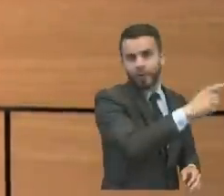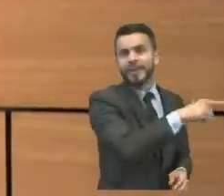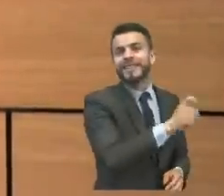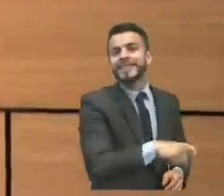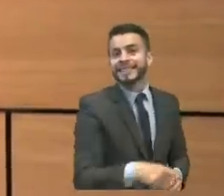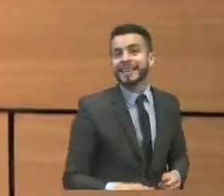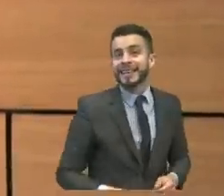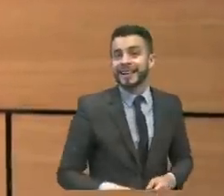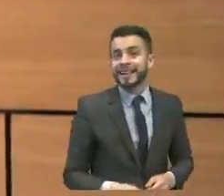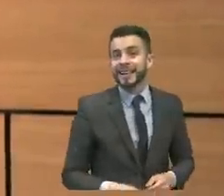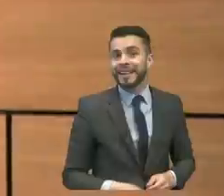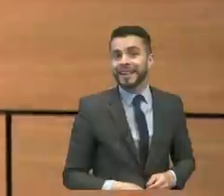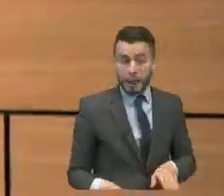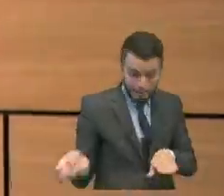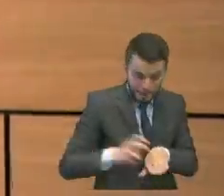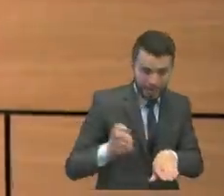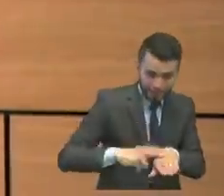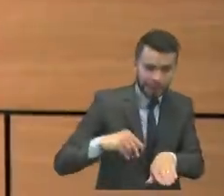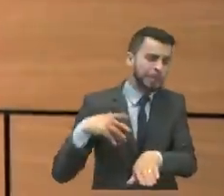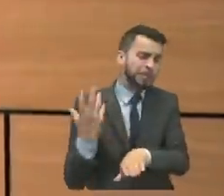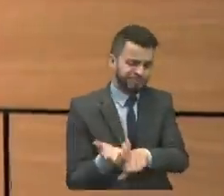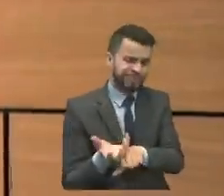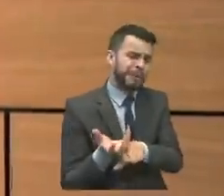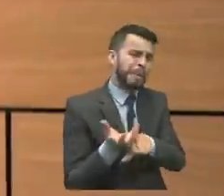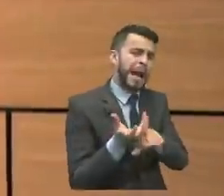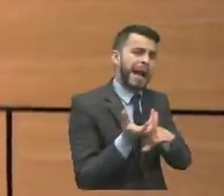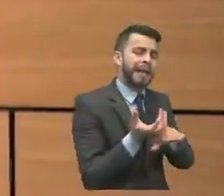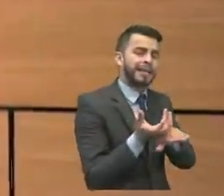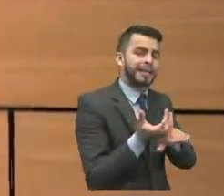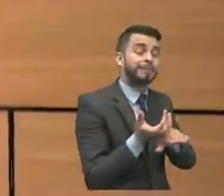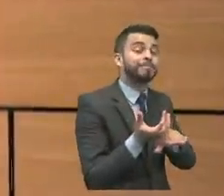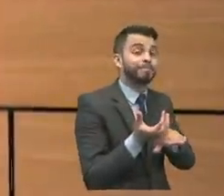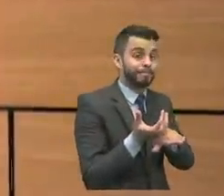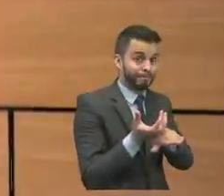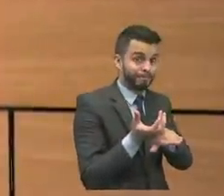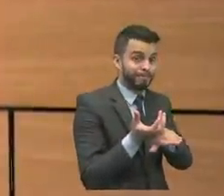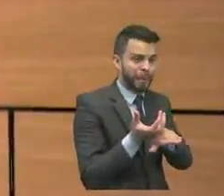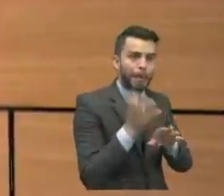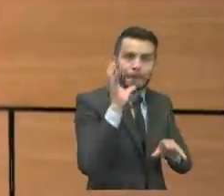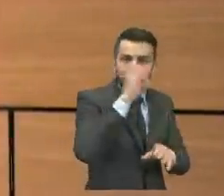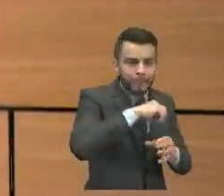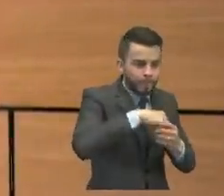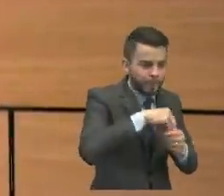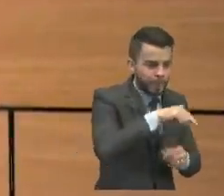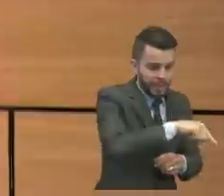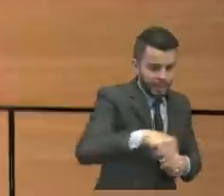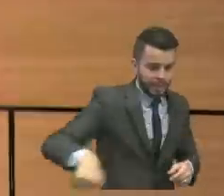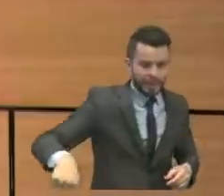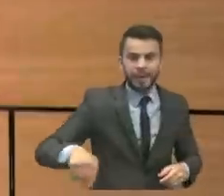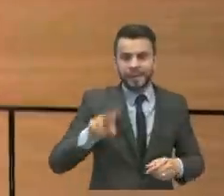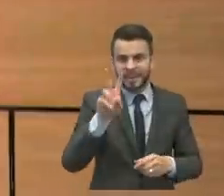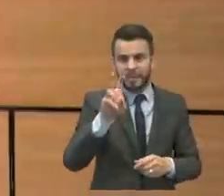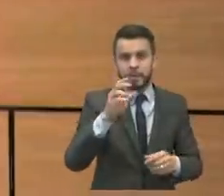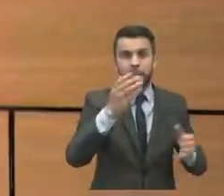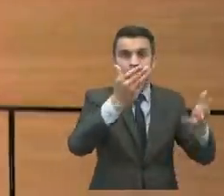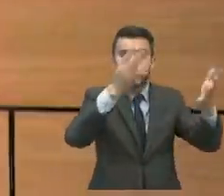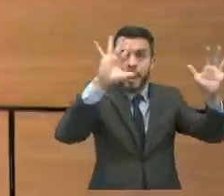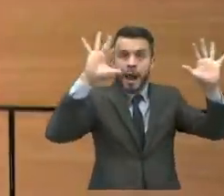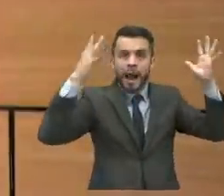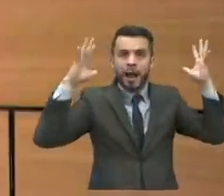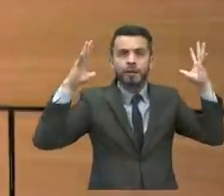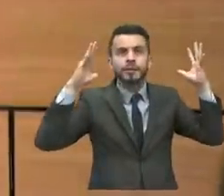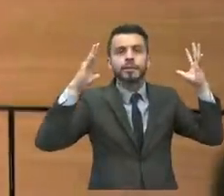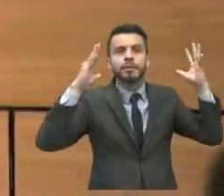transporte público masivo. Pero el chiste de que sea un corredor verde es que se va ampliando